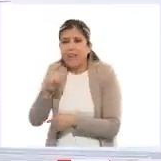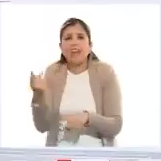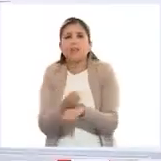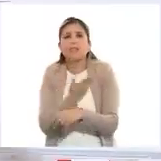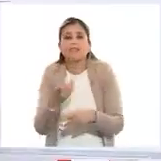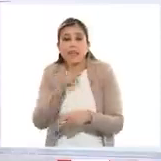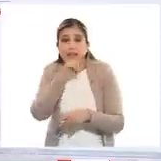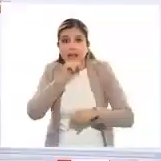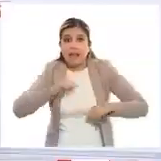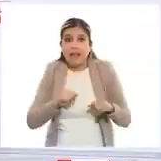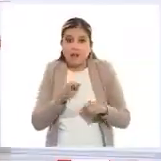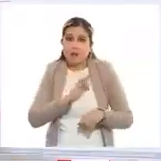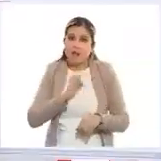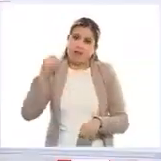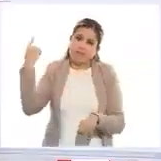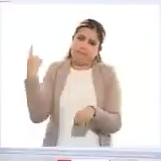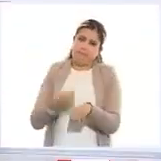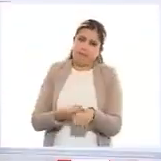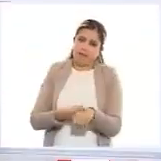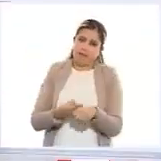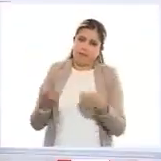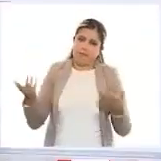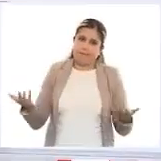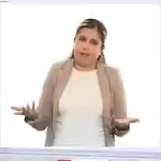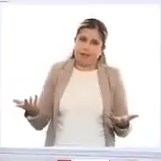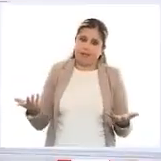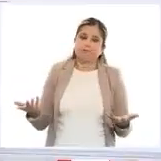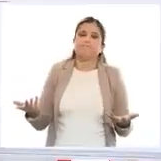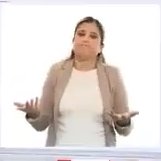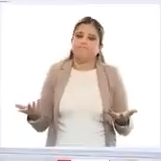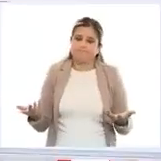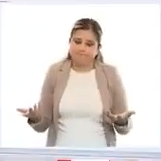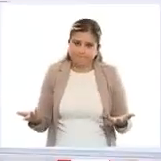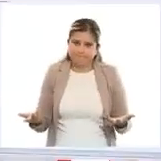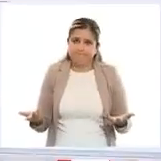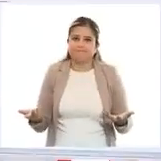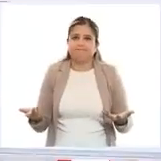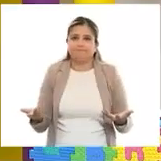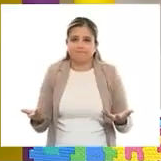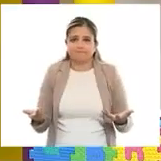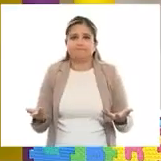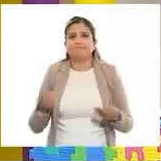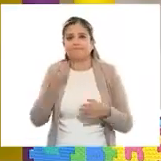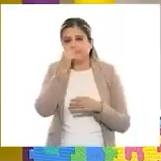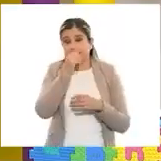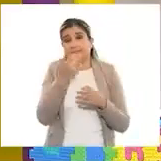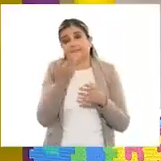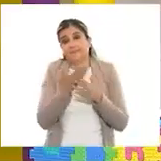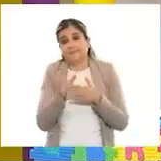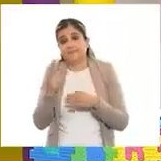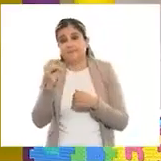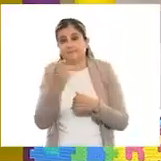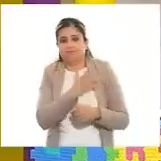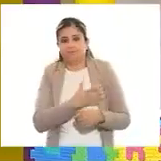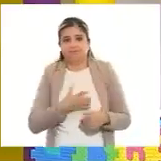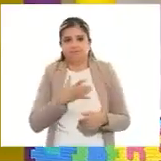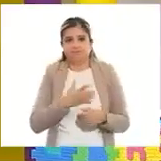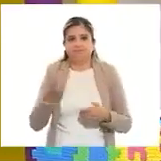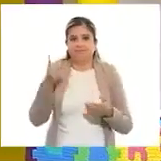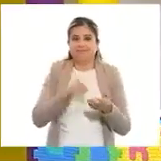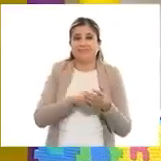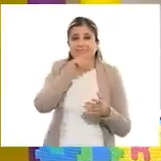las gallinas se pueden enfermar. Tienes razón, se pueden enfermar y ya no van a estar tan contentas como